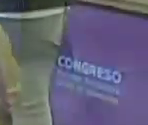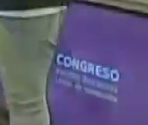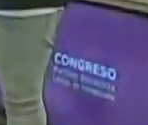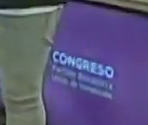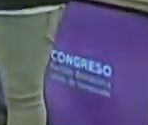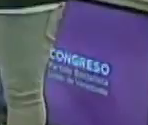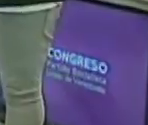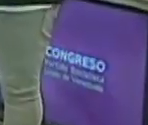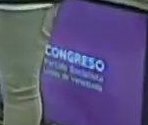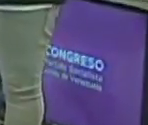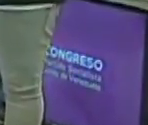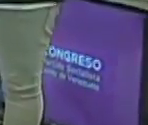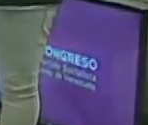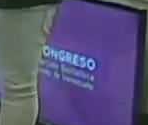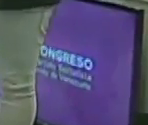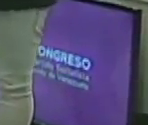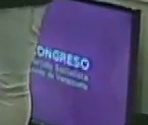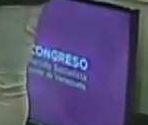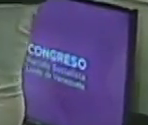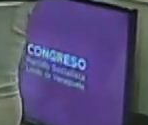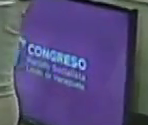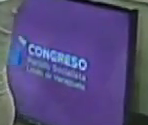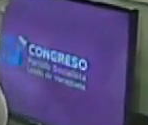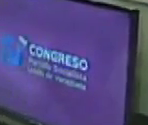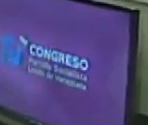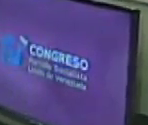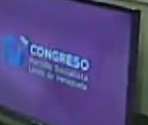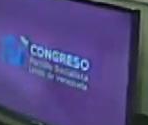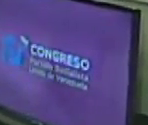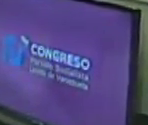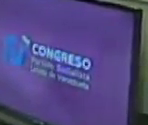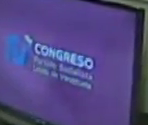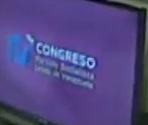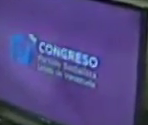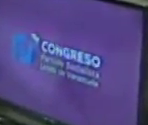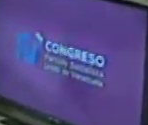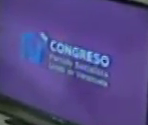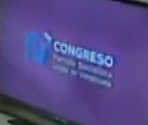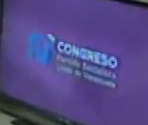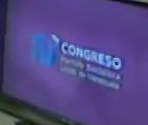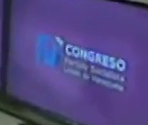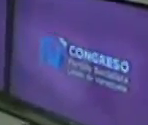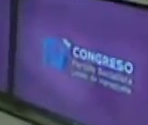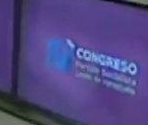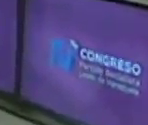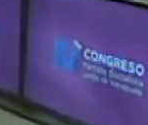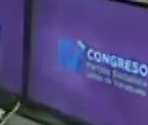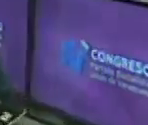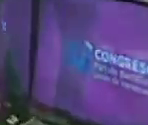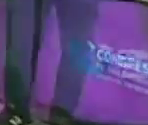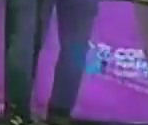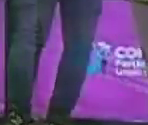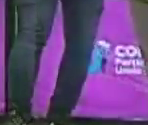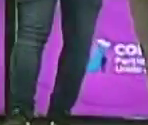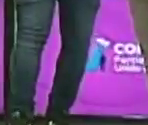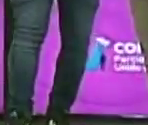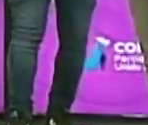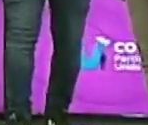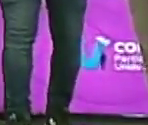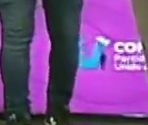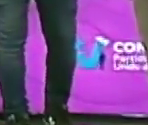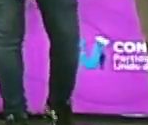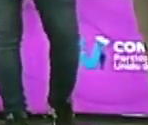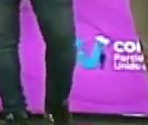soy p sube porque las de nuestros corazones la energía del